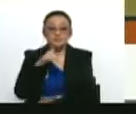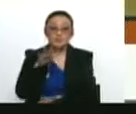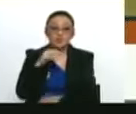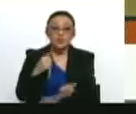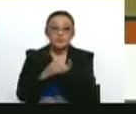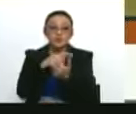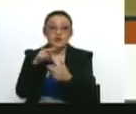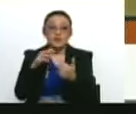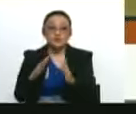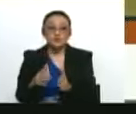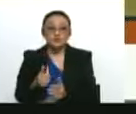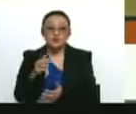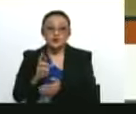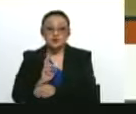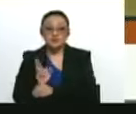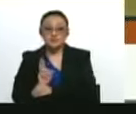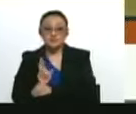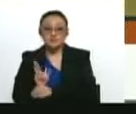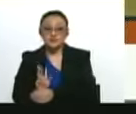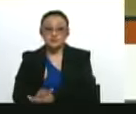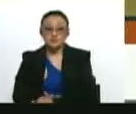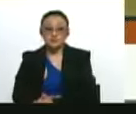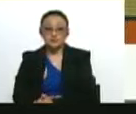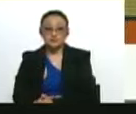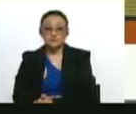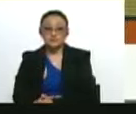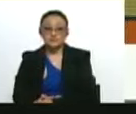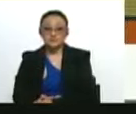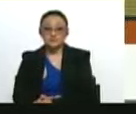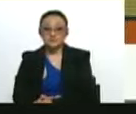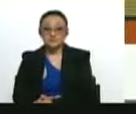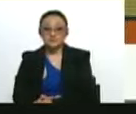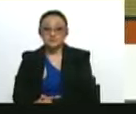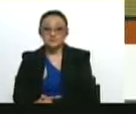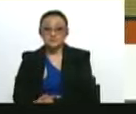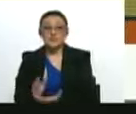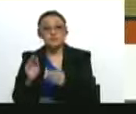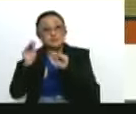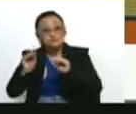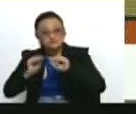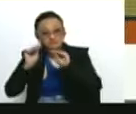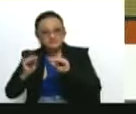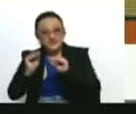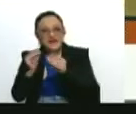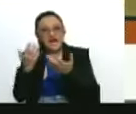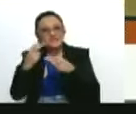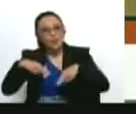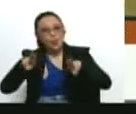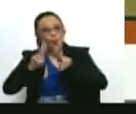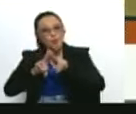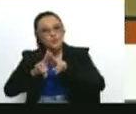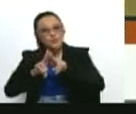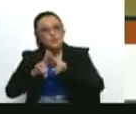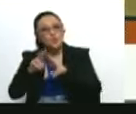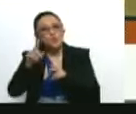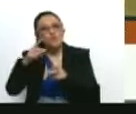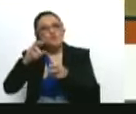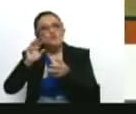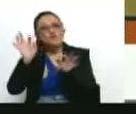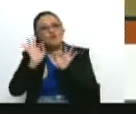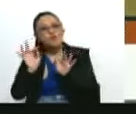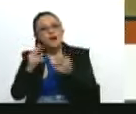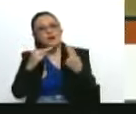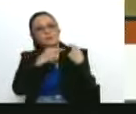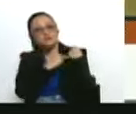rápido. Lo hicimos en conjunto. Cuando hubo que invocar en la ONU el concepto de responsabilidad de